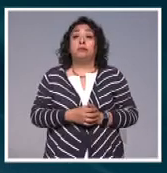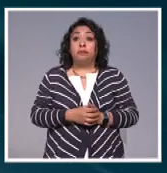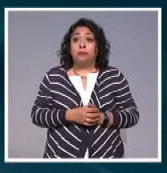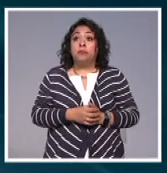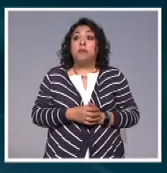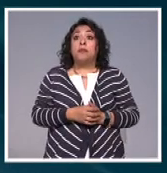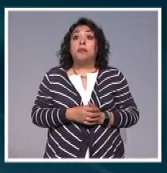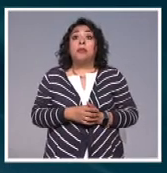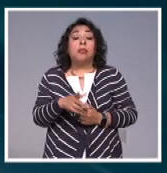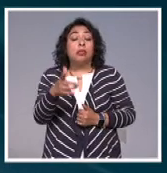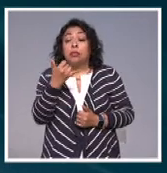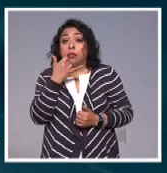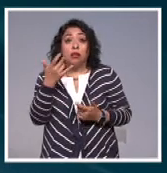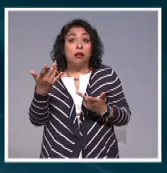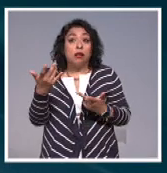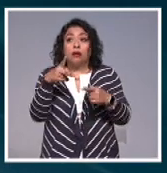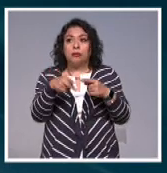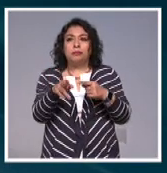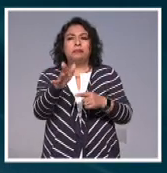Con ellas,